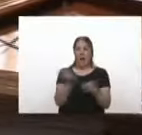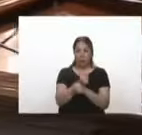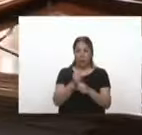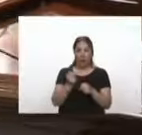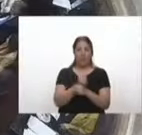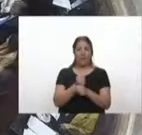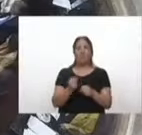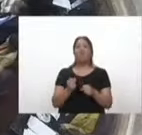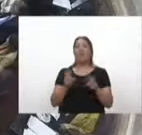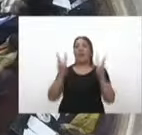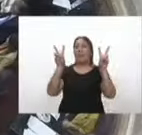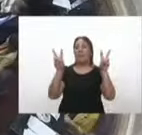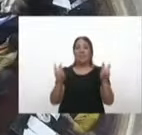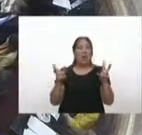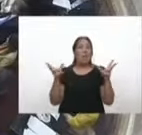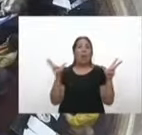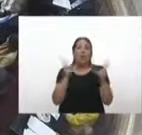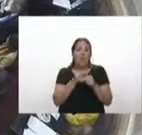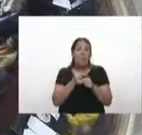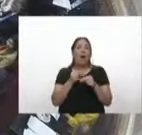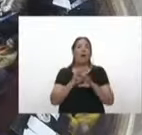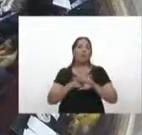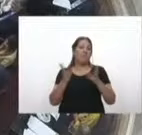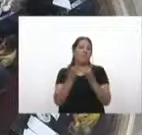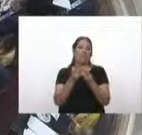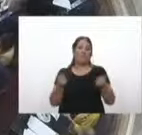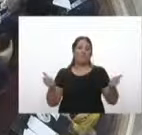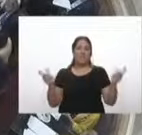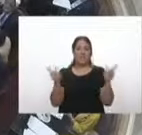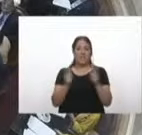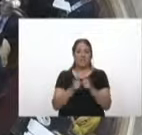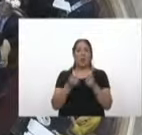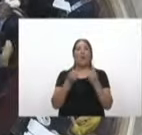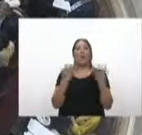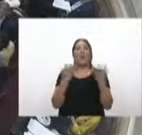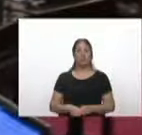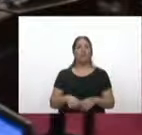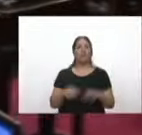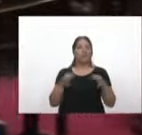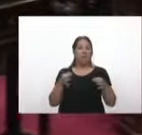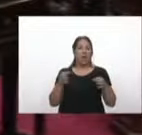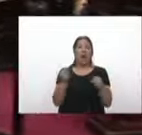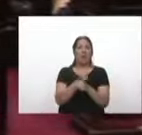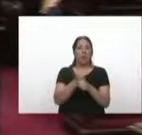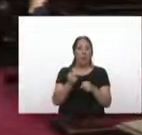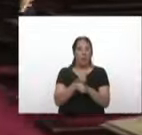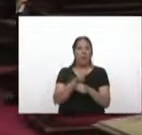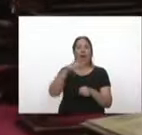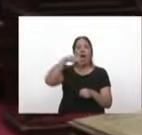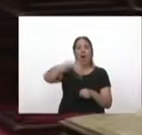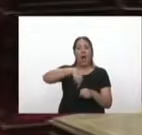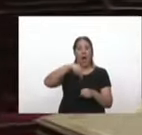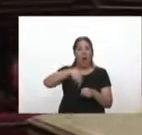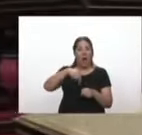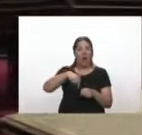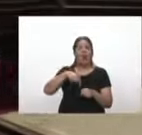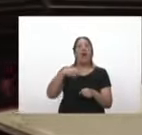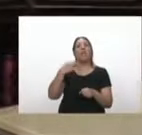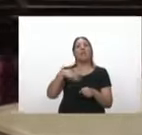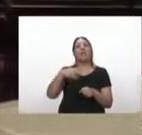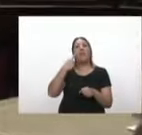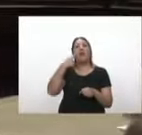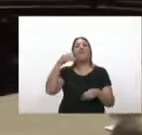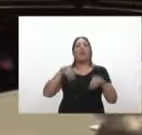asesores, como quedaron adentro de la línea de aumentos, que estaban cobrando más que los senadores, lo contamos acá varias veces, y esto te genera una rispidez. Ahora,